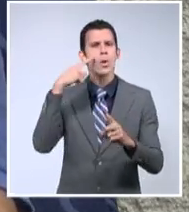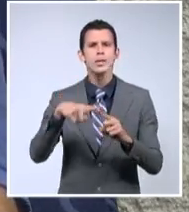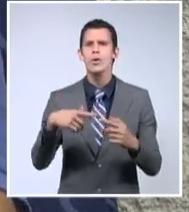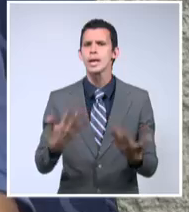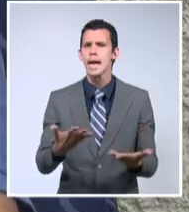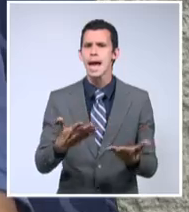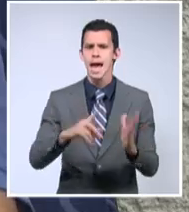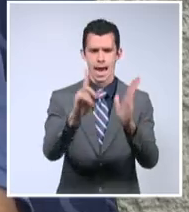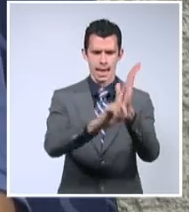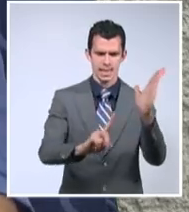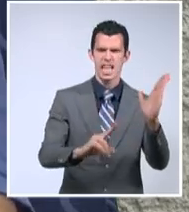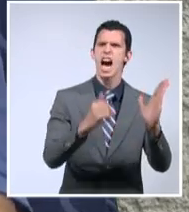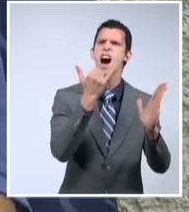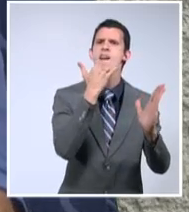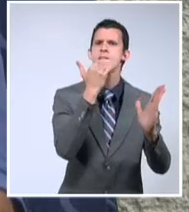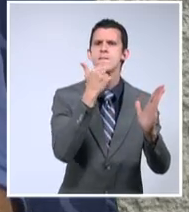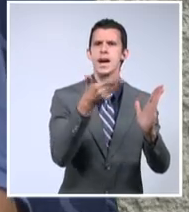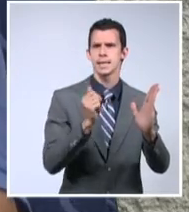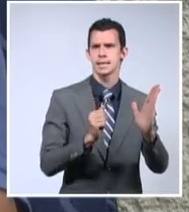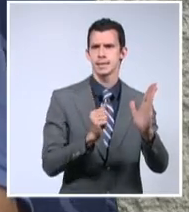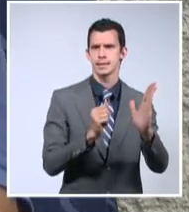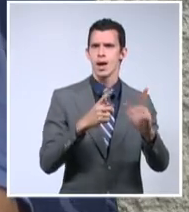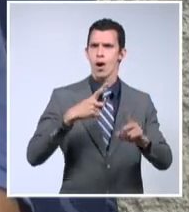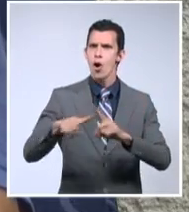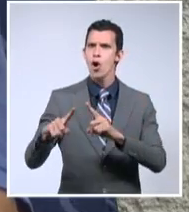y como dar una información